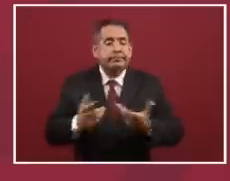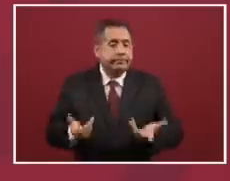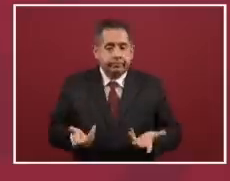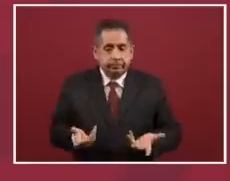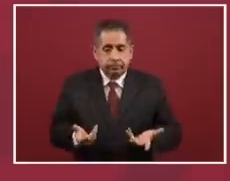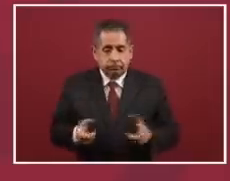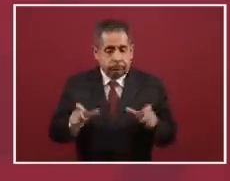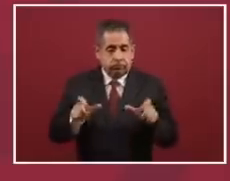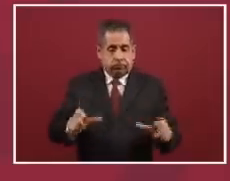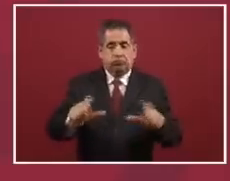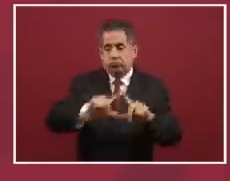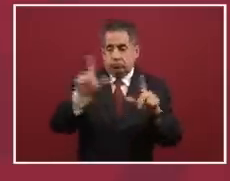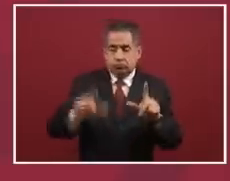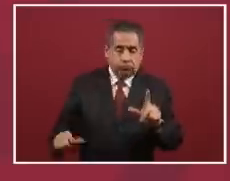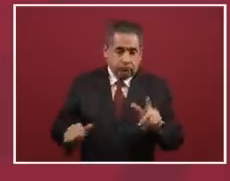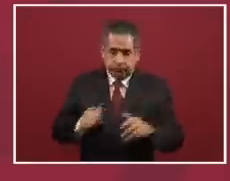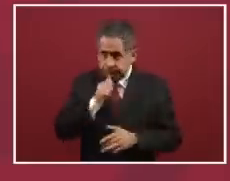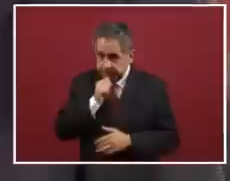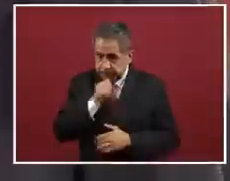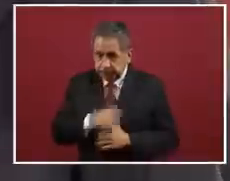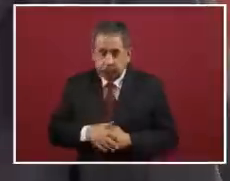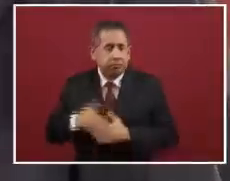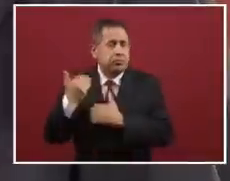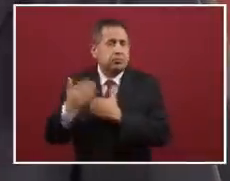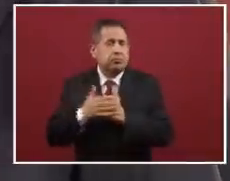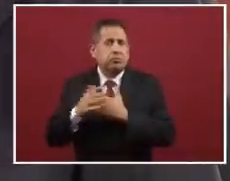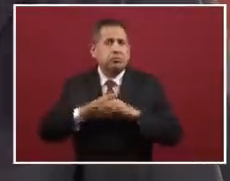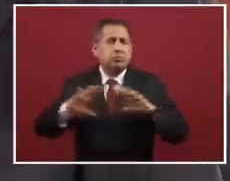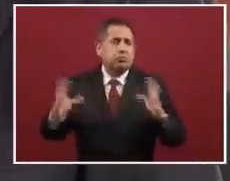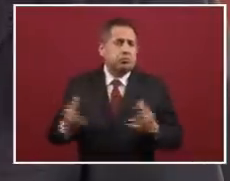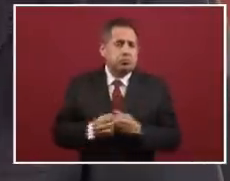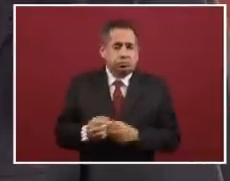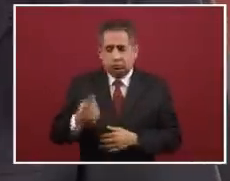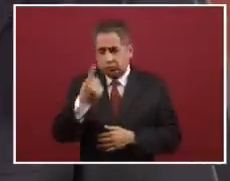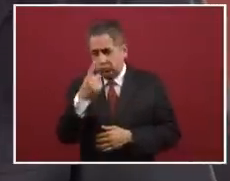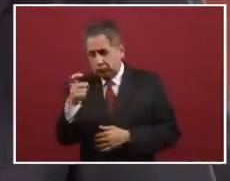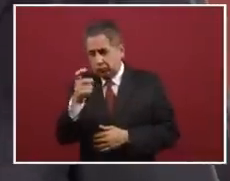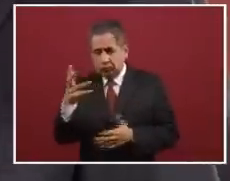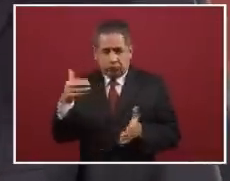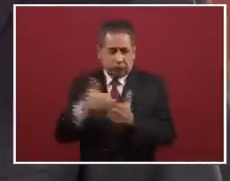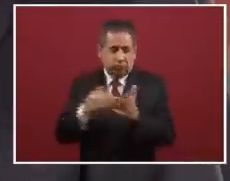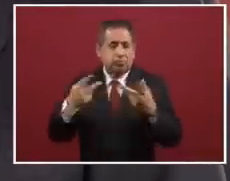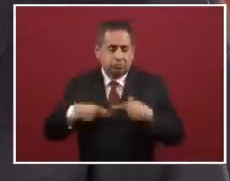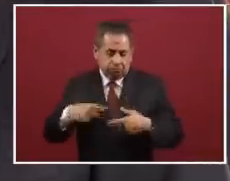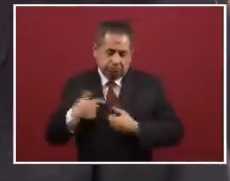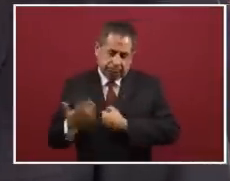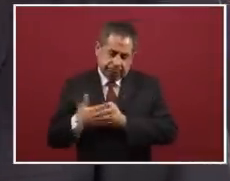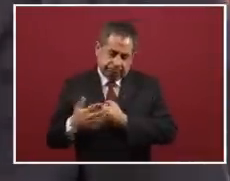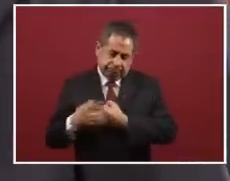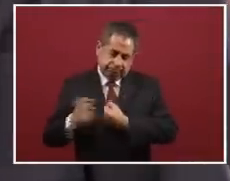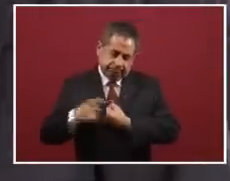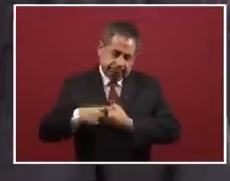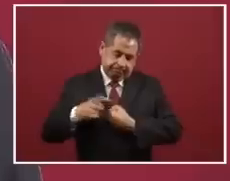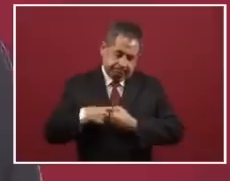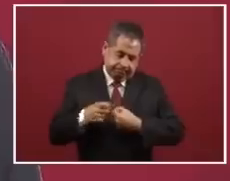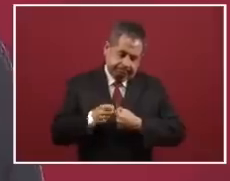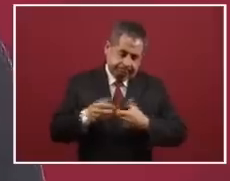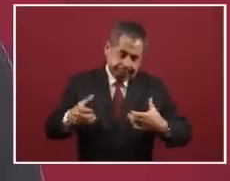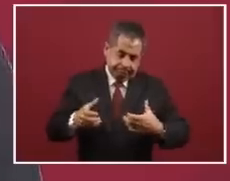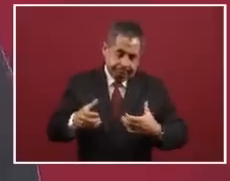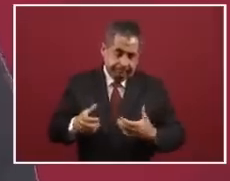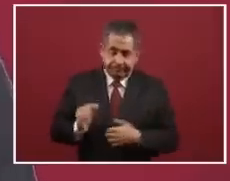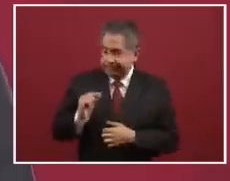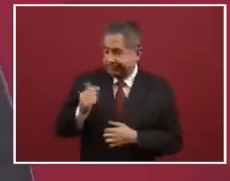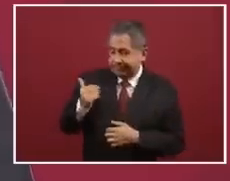La Guardia Nacional va a llegar a tener 150,000 elementos y se contaba solo